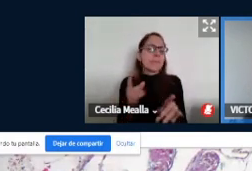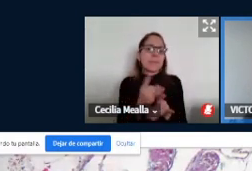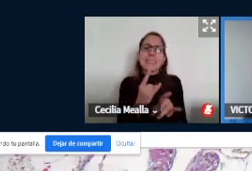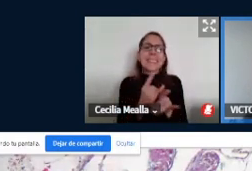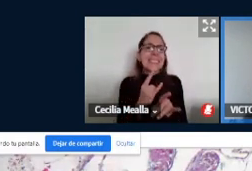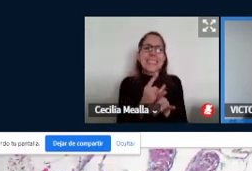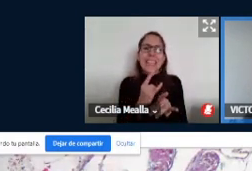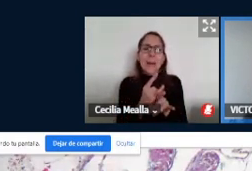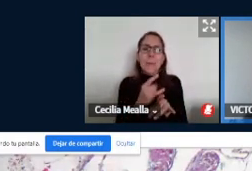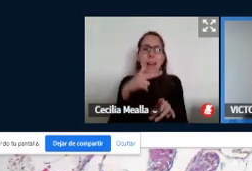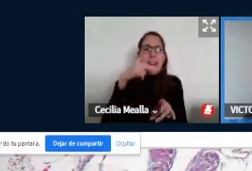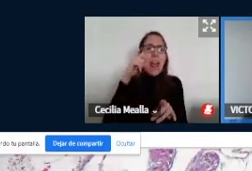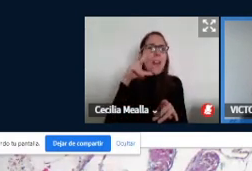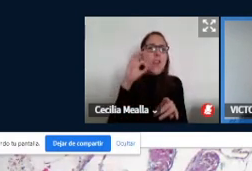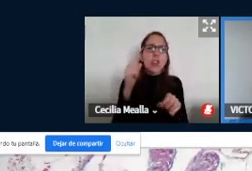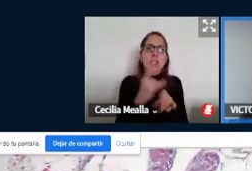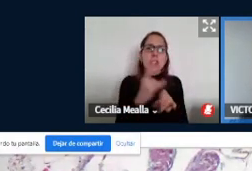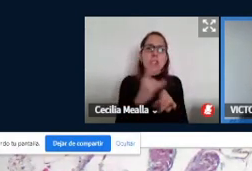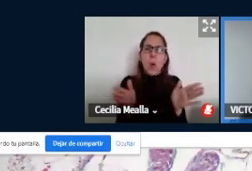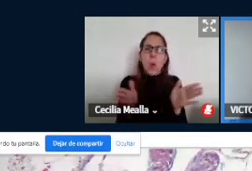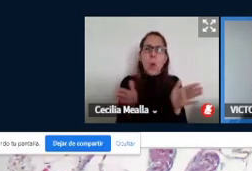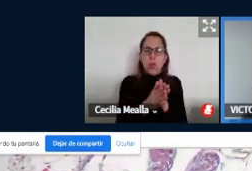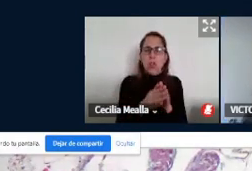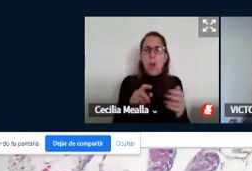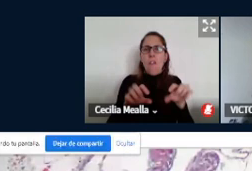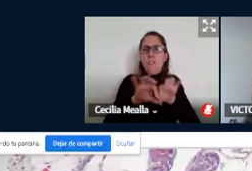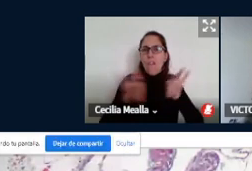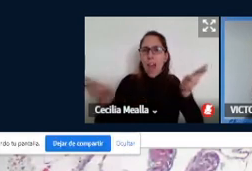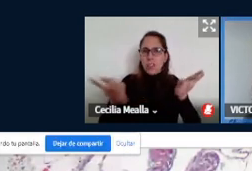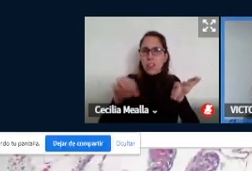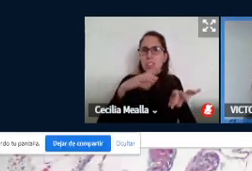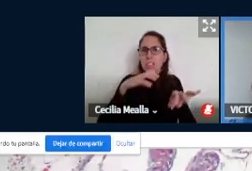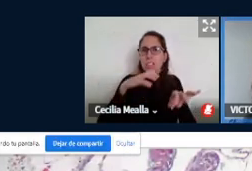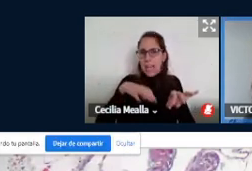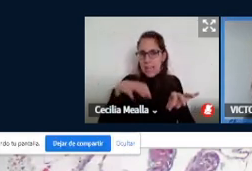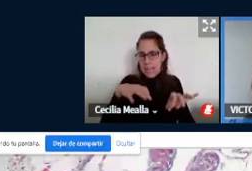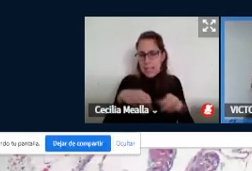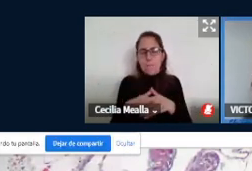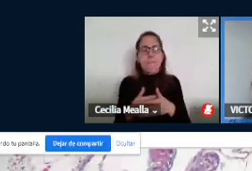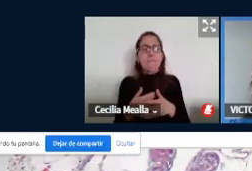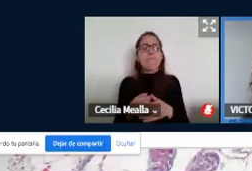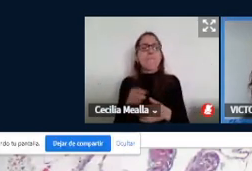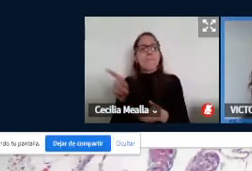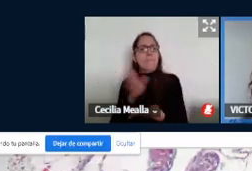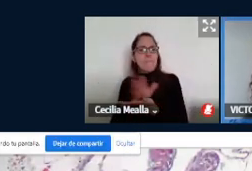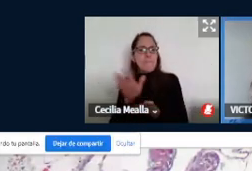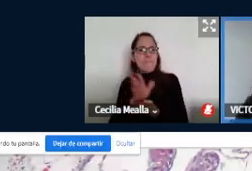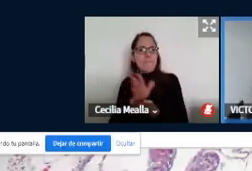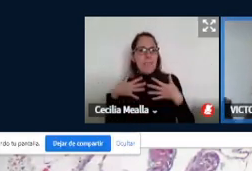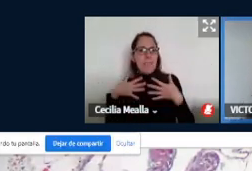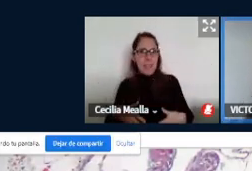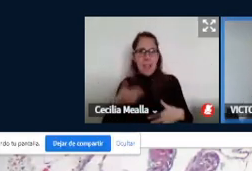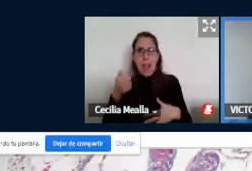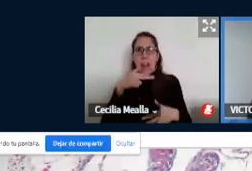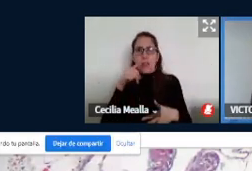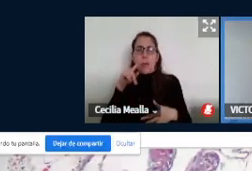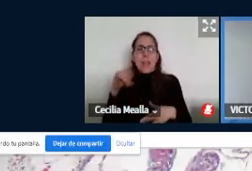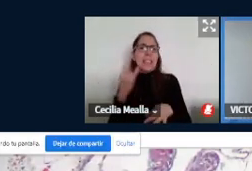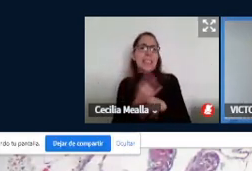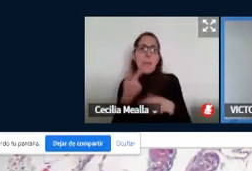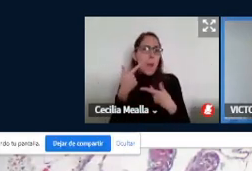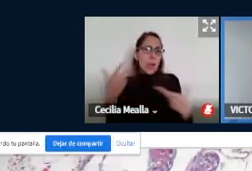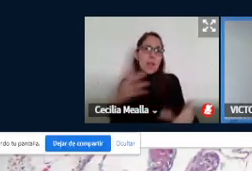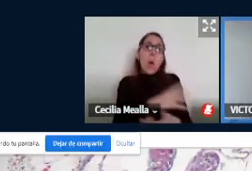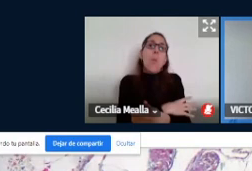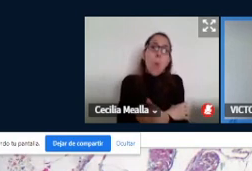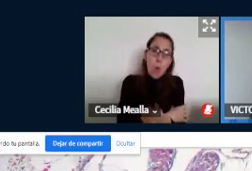siempre acompañando vasos sanguíneos. Dice que ya está. En anatomía siempre les mostraban el músculo, arteria, vena,